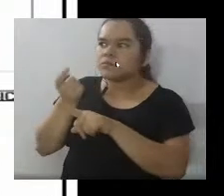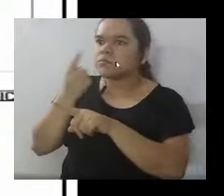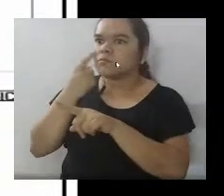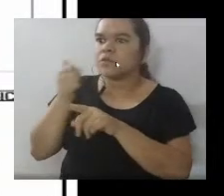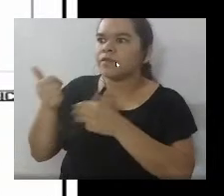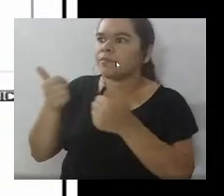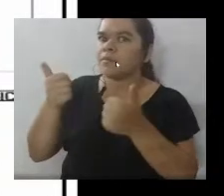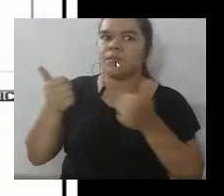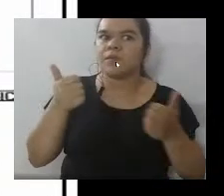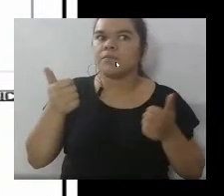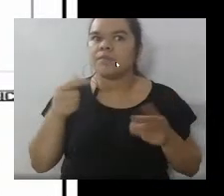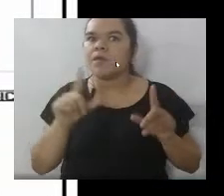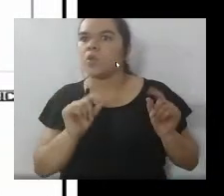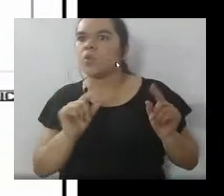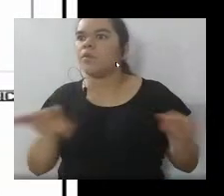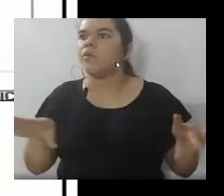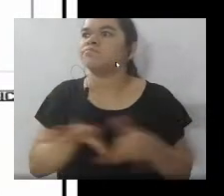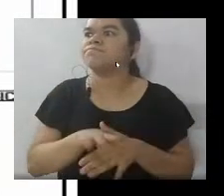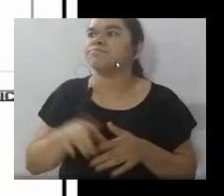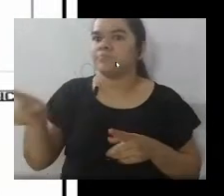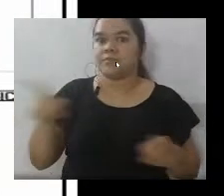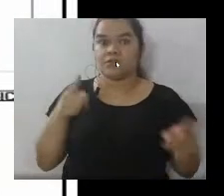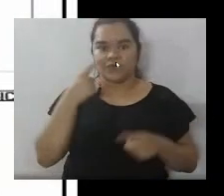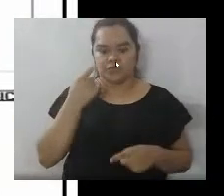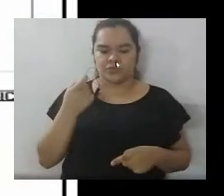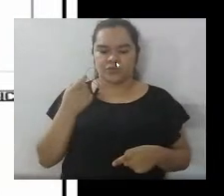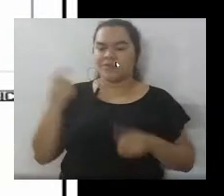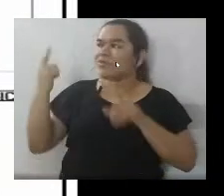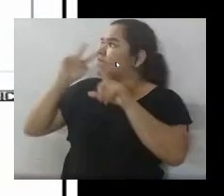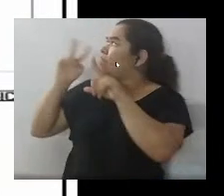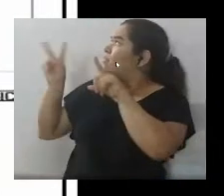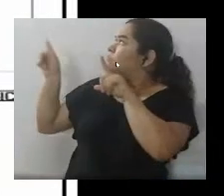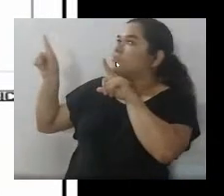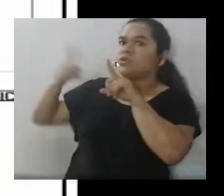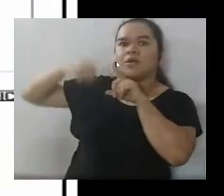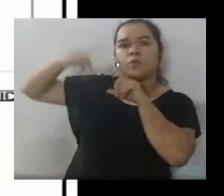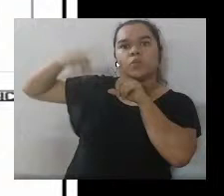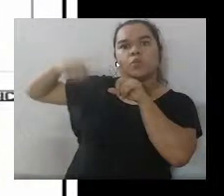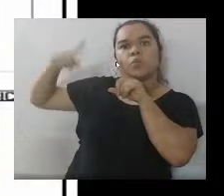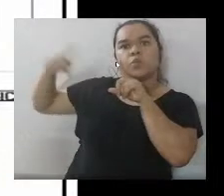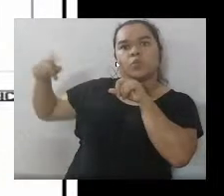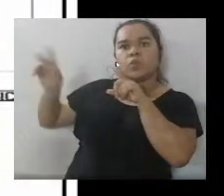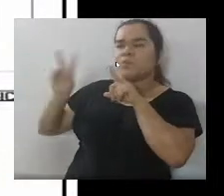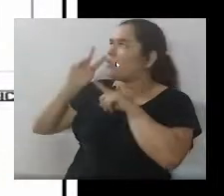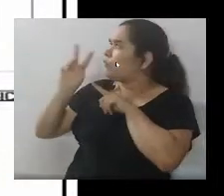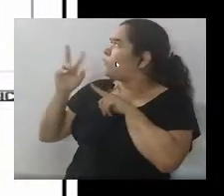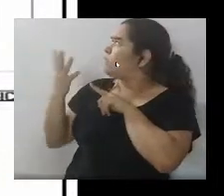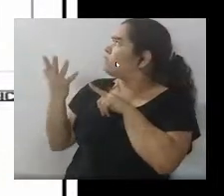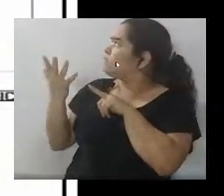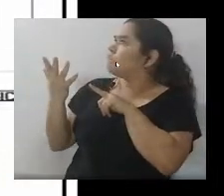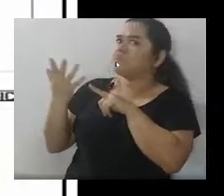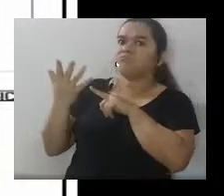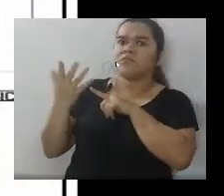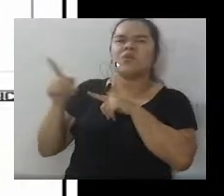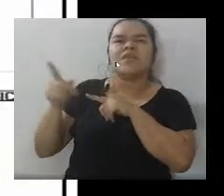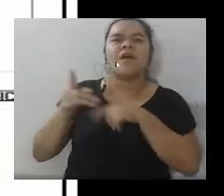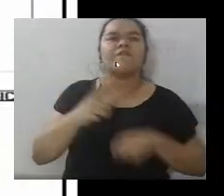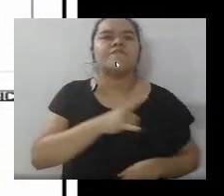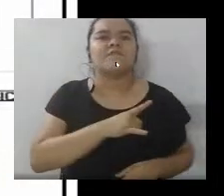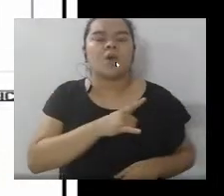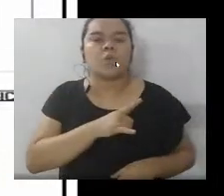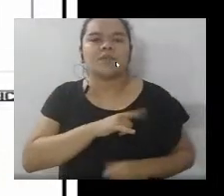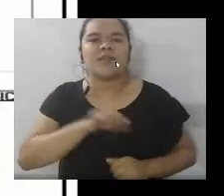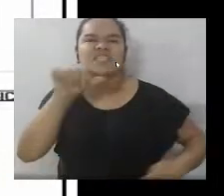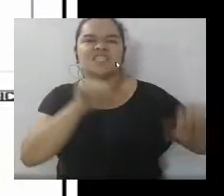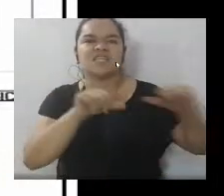todos estos gráficos y demás, van a entender por qué nosotros estamos dentro de la Facultad de Ciencias Exactas, porque